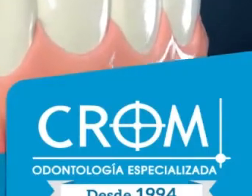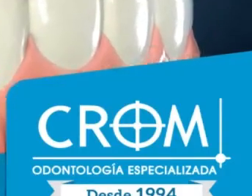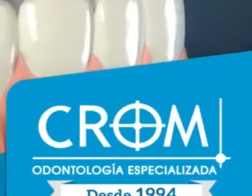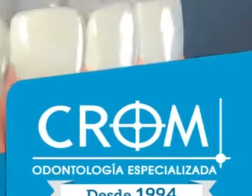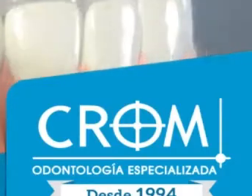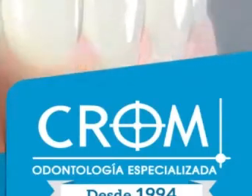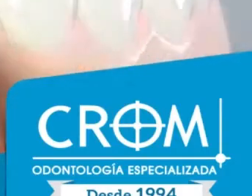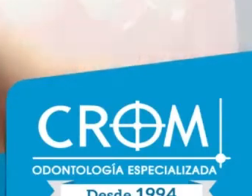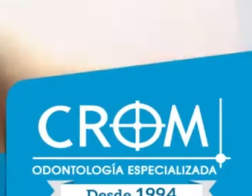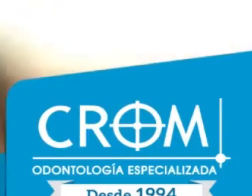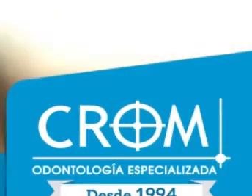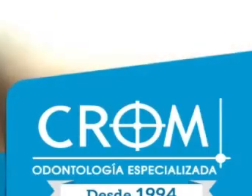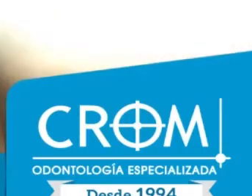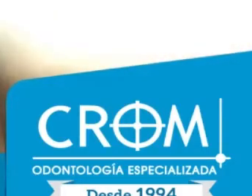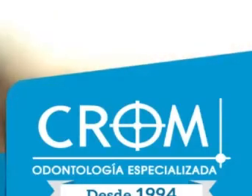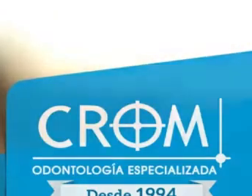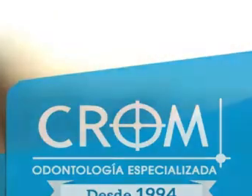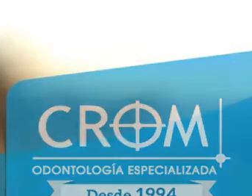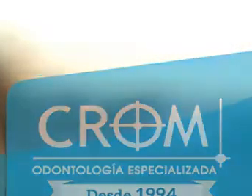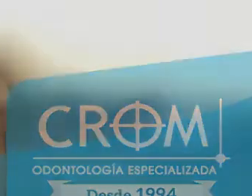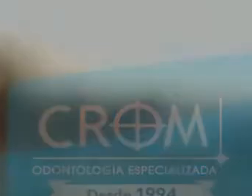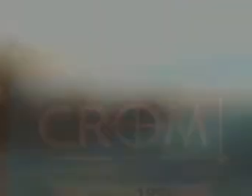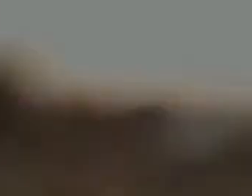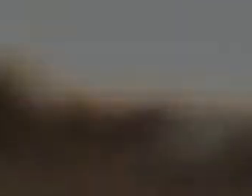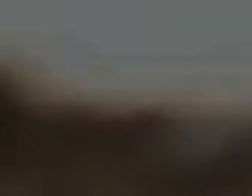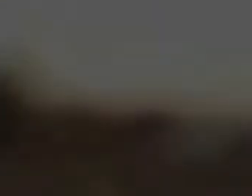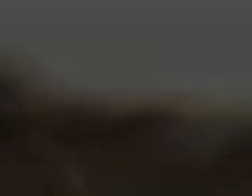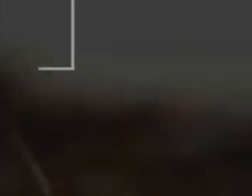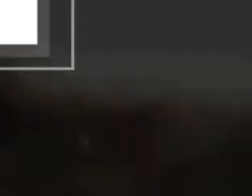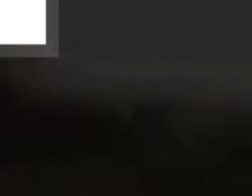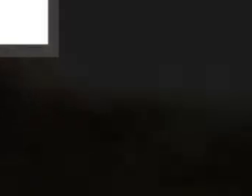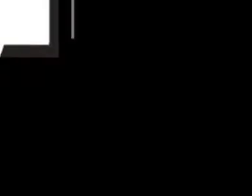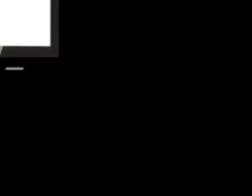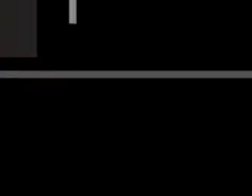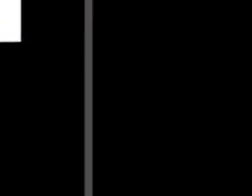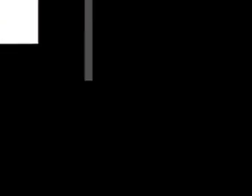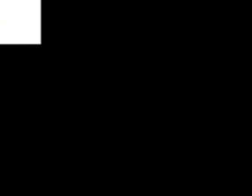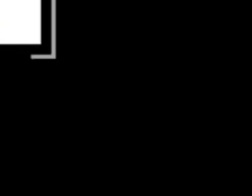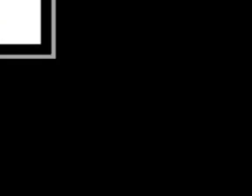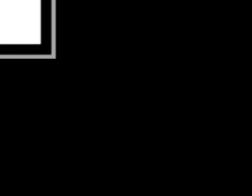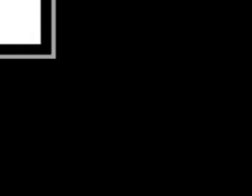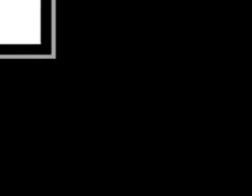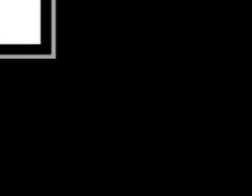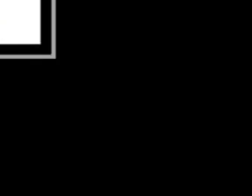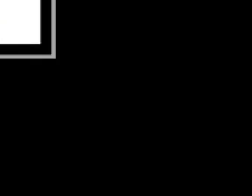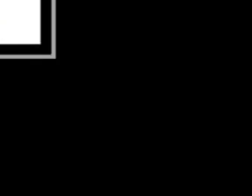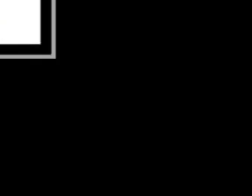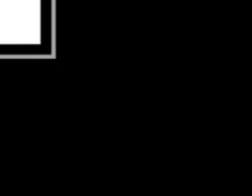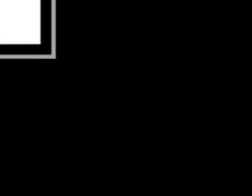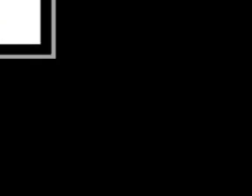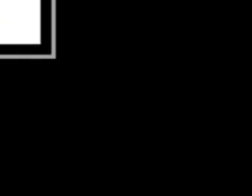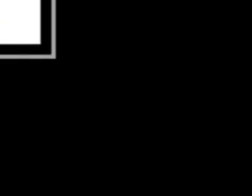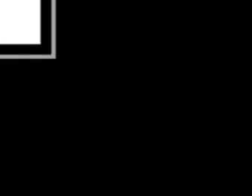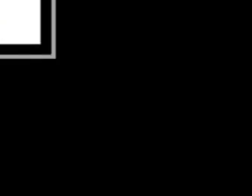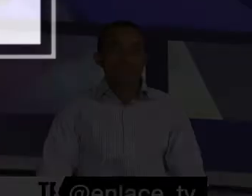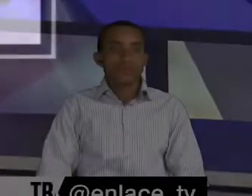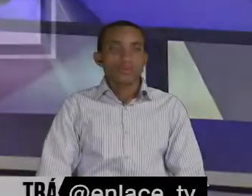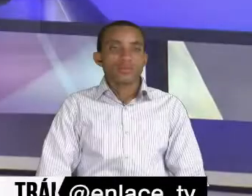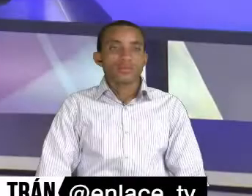descuentos especiales para las mujeres. Inicie ya su tratamiento con el 20% de descuento. Crom es odontología especializada.